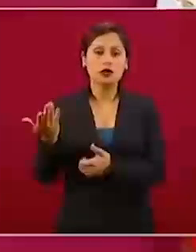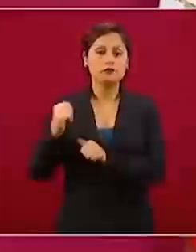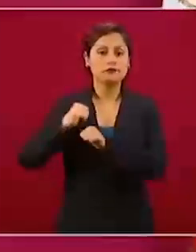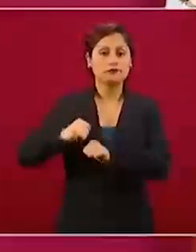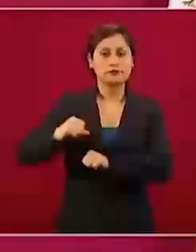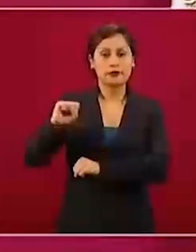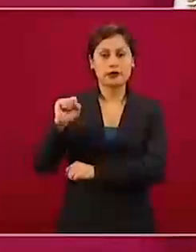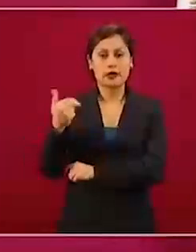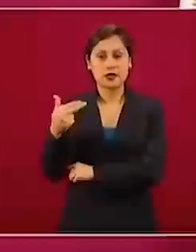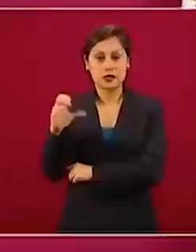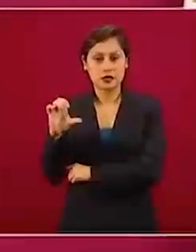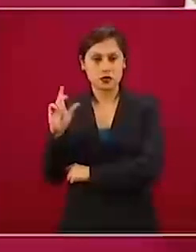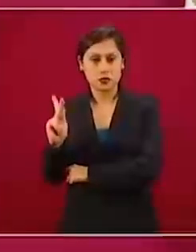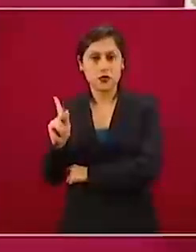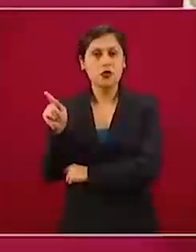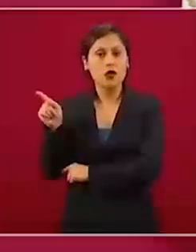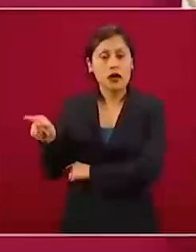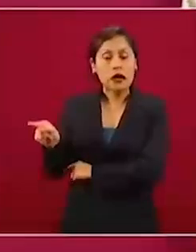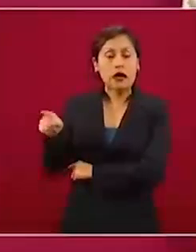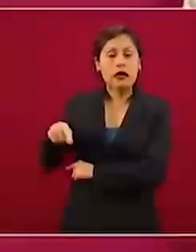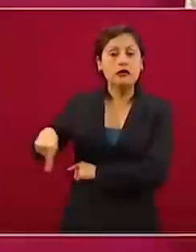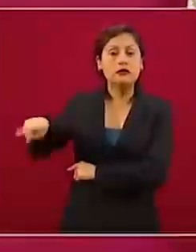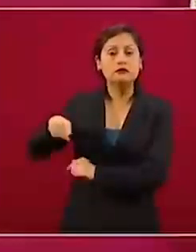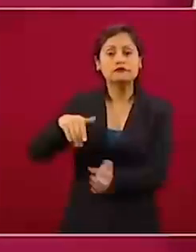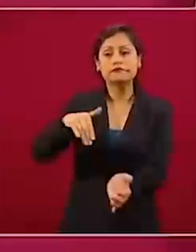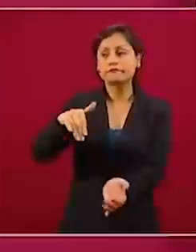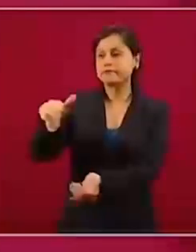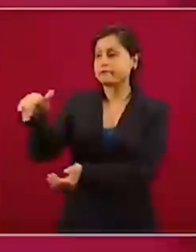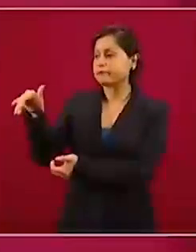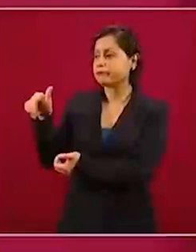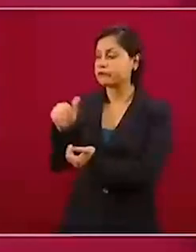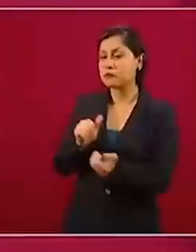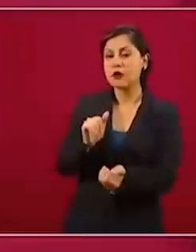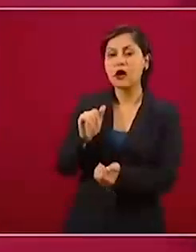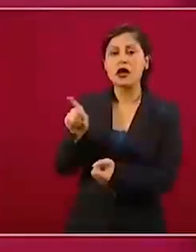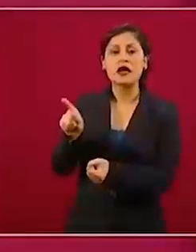fondos de los fideicomisos